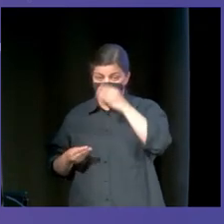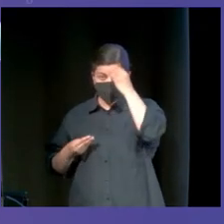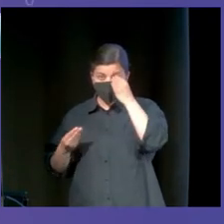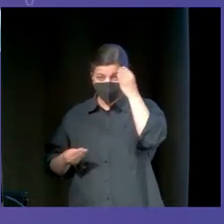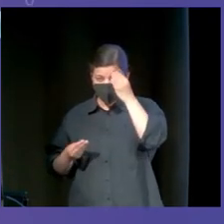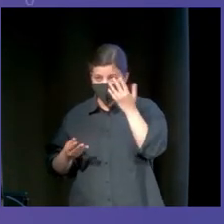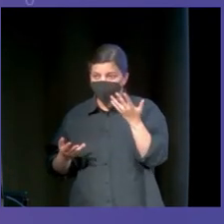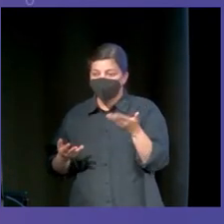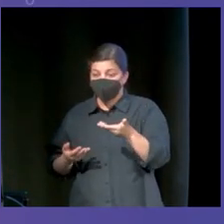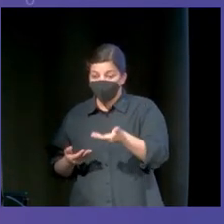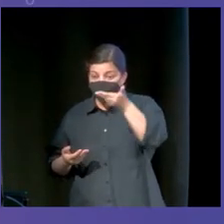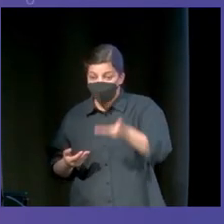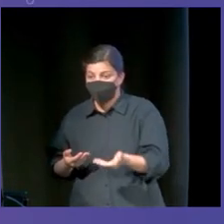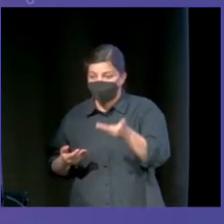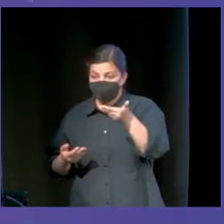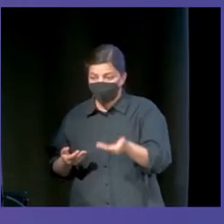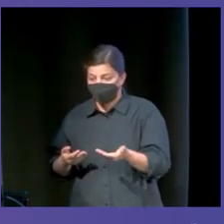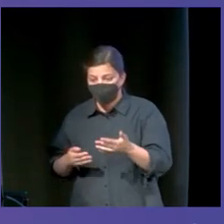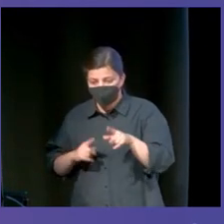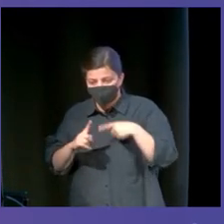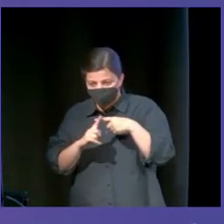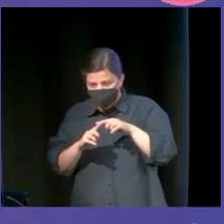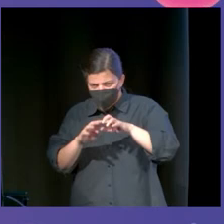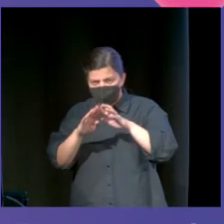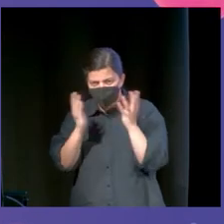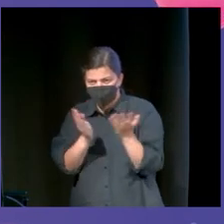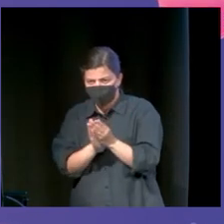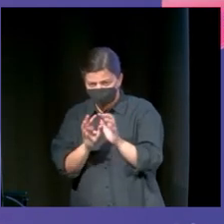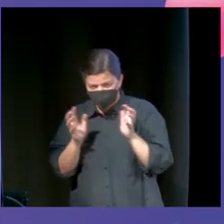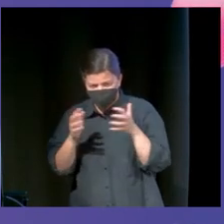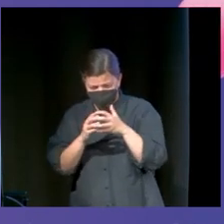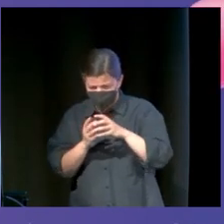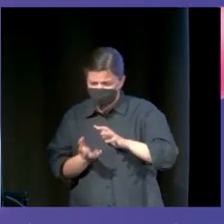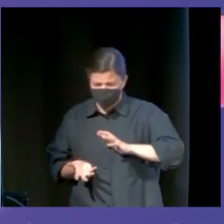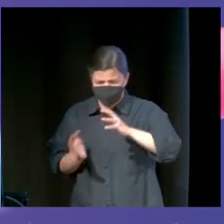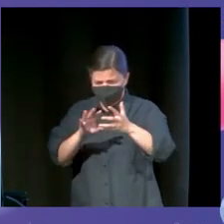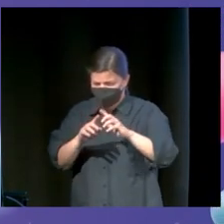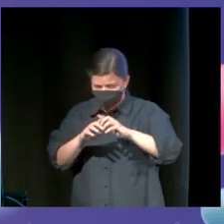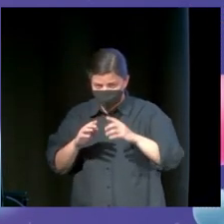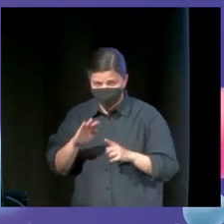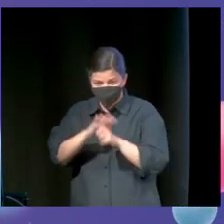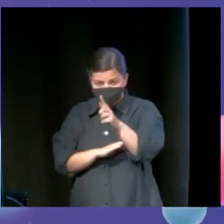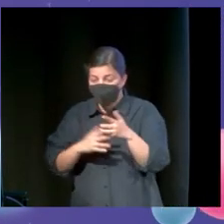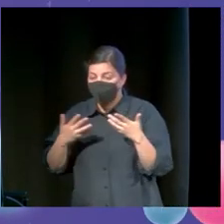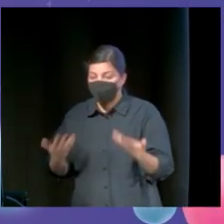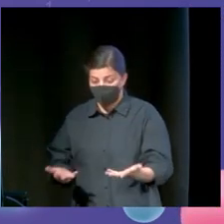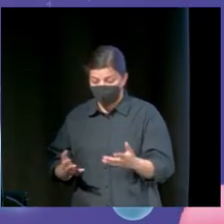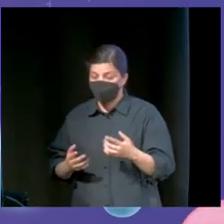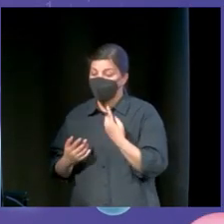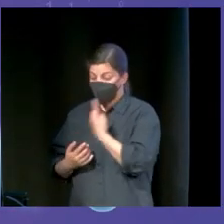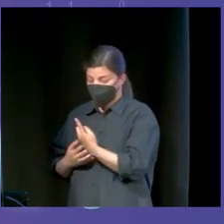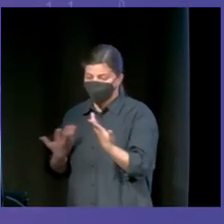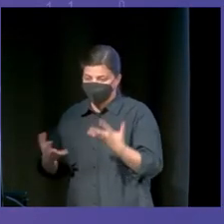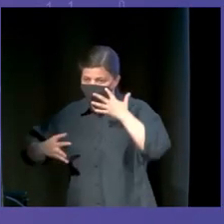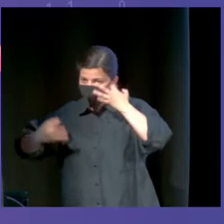son importantes para evolucionar todo este mundo de internet y uno es lo que hemos hablado de la seguridad